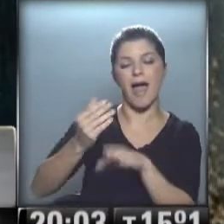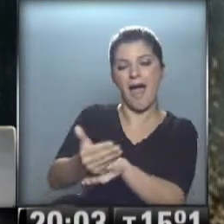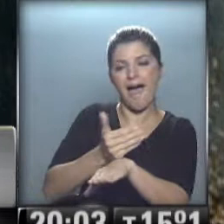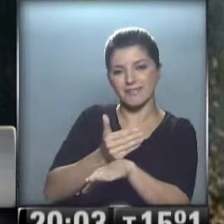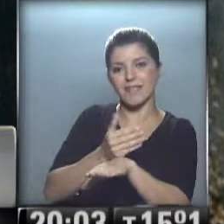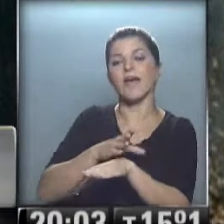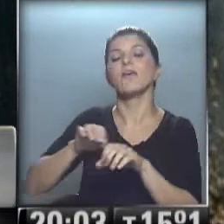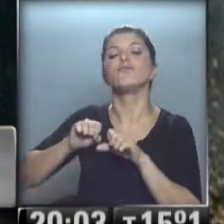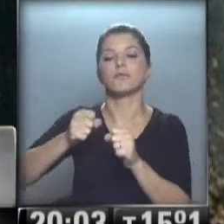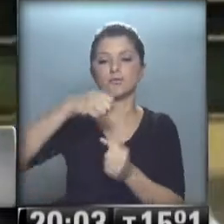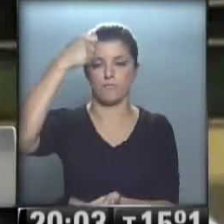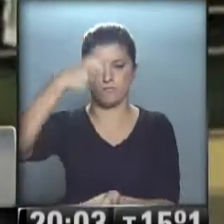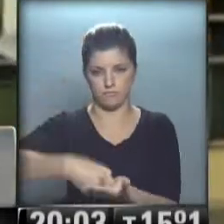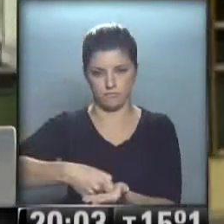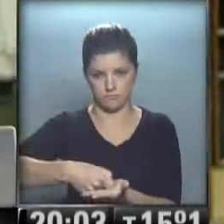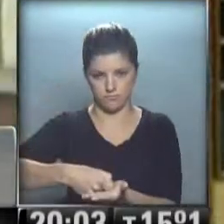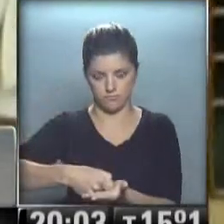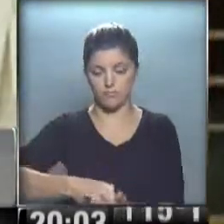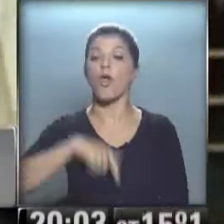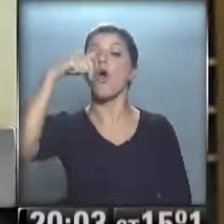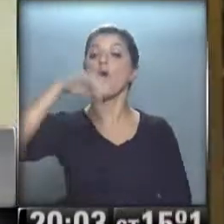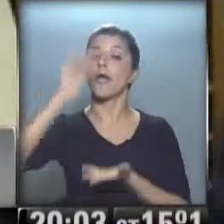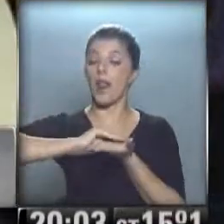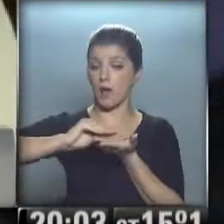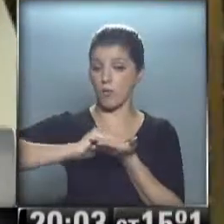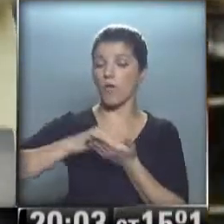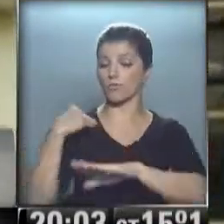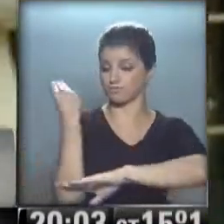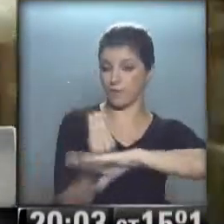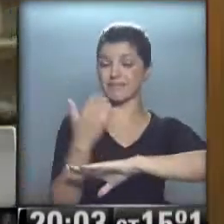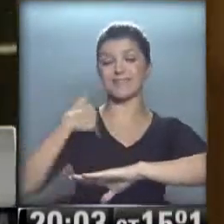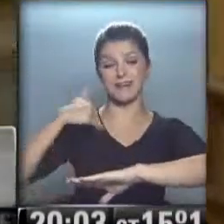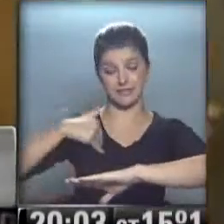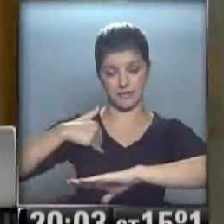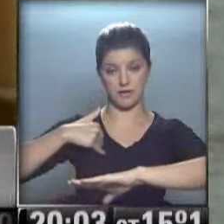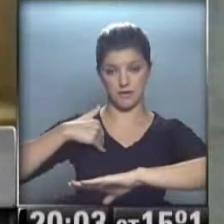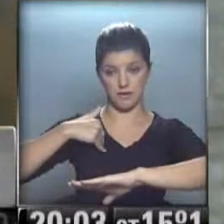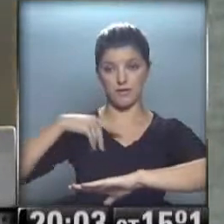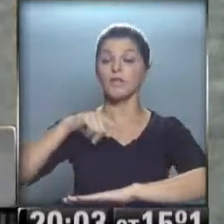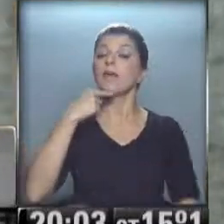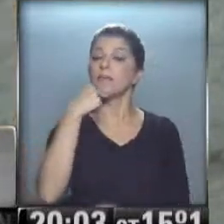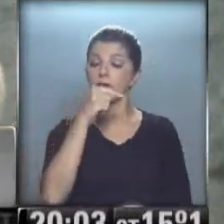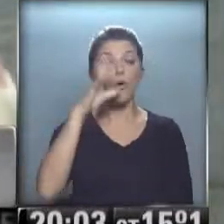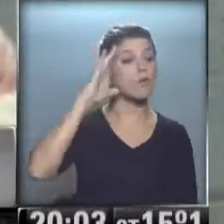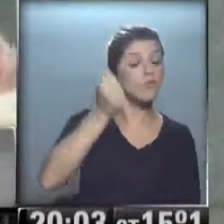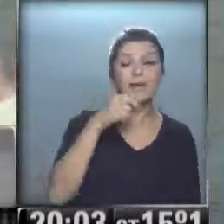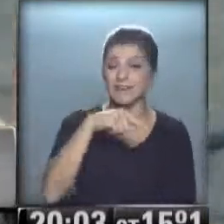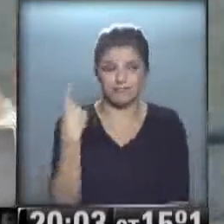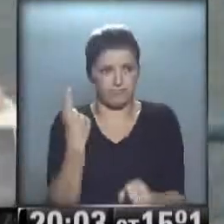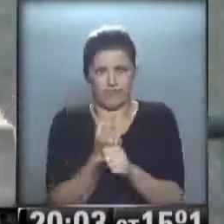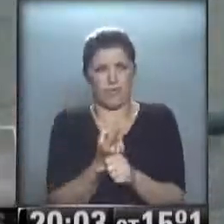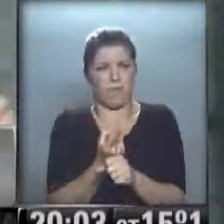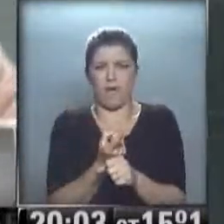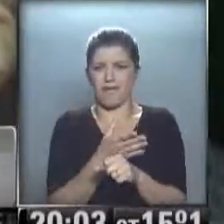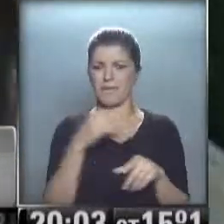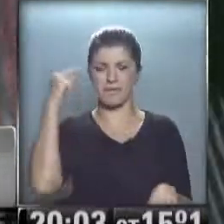en default técnico. El abogado representante de la Argentina, Jonathan Blackman, sostuvo ante Griesa que es imposible alcanzar